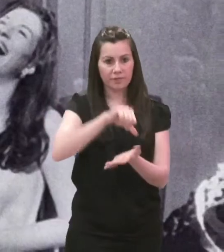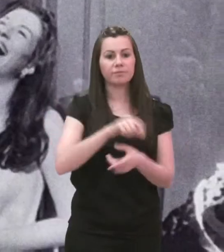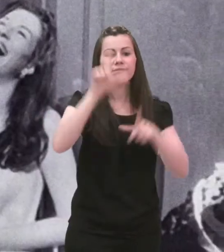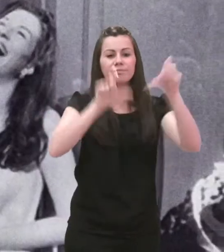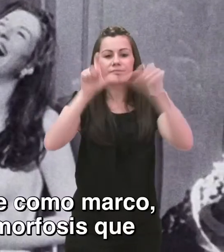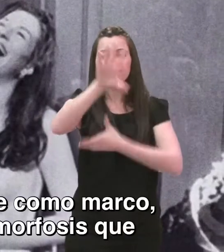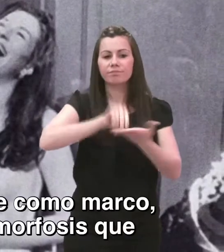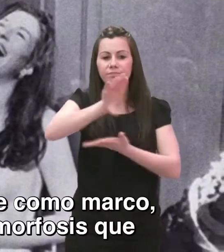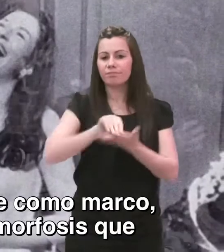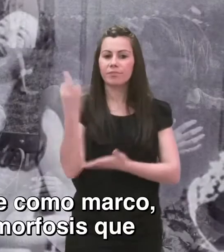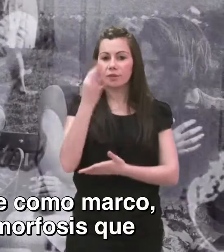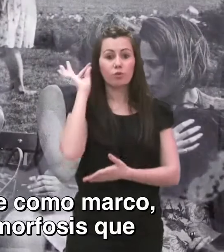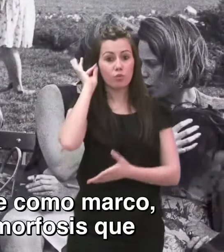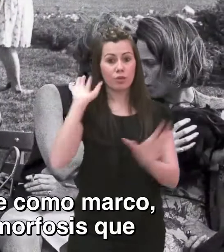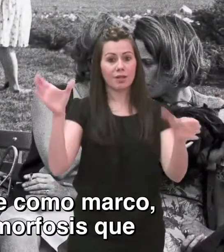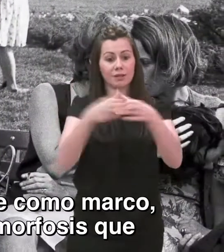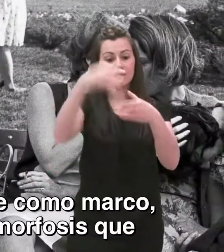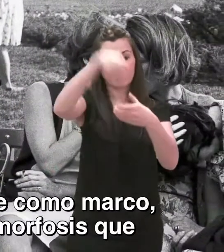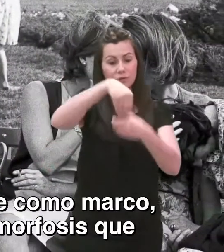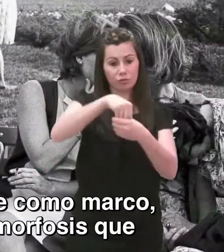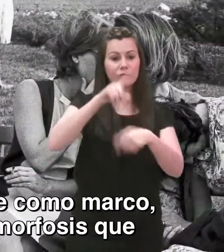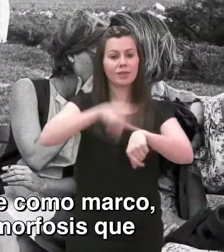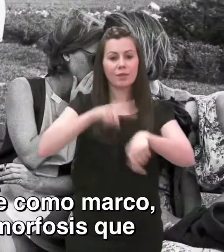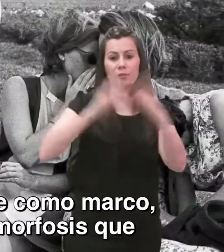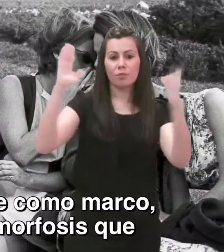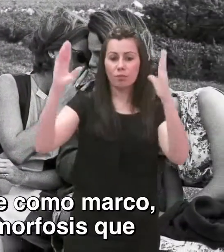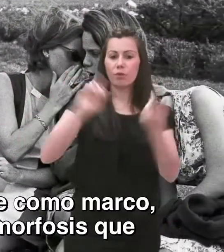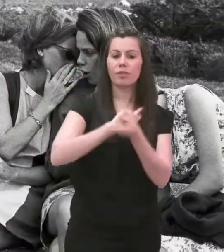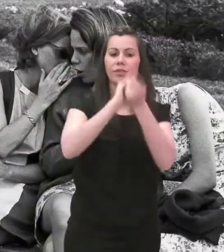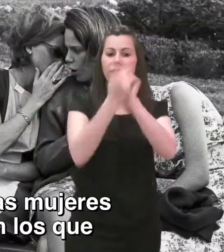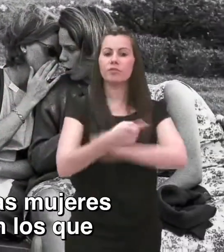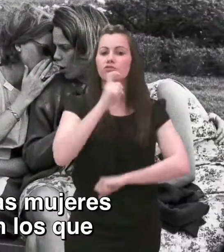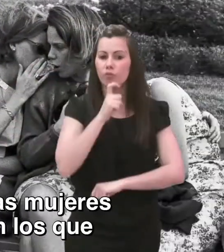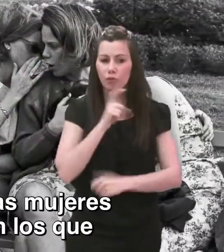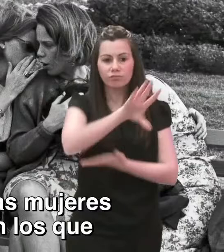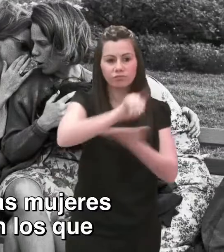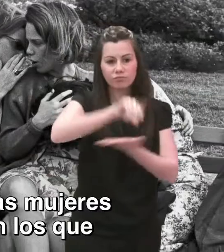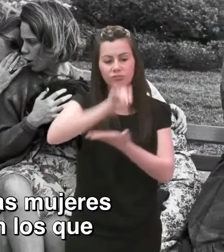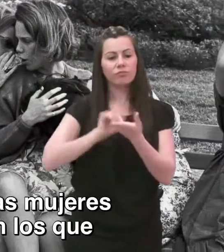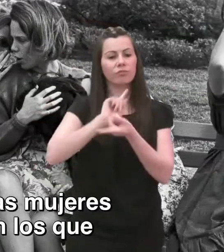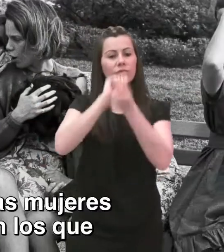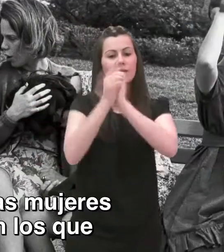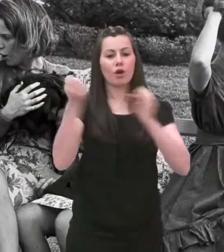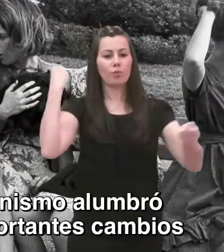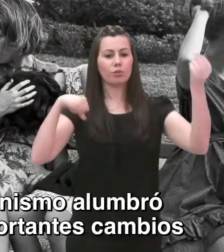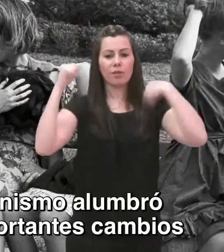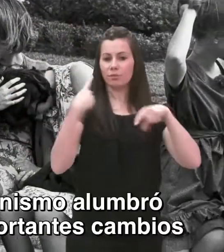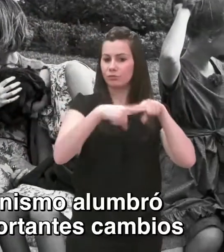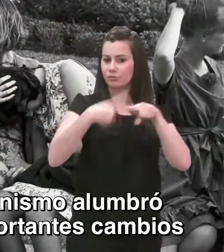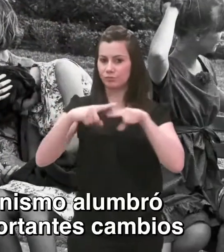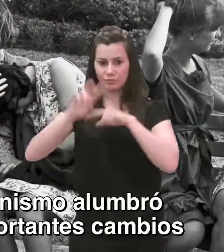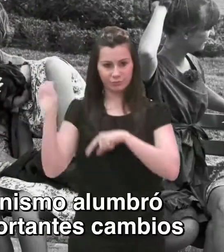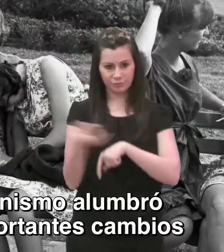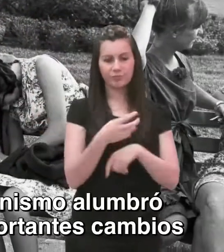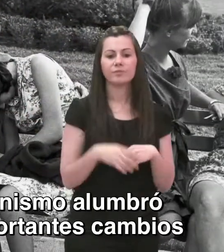1960. Con la ciudad siempre como marco, documenta la metamorfosis que experimentaron las mujeres en unos años en los que su